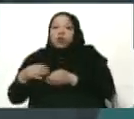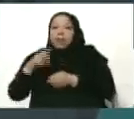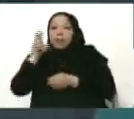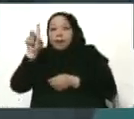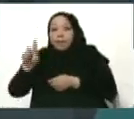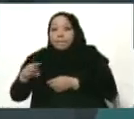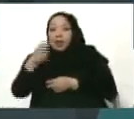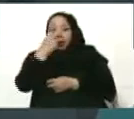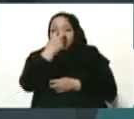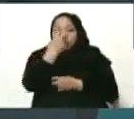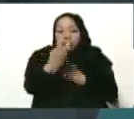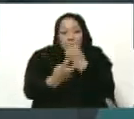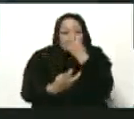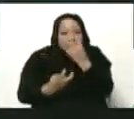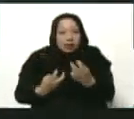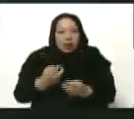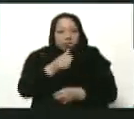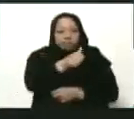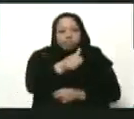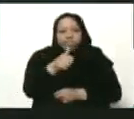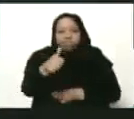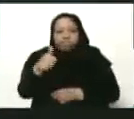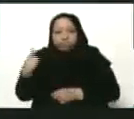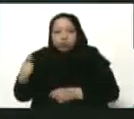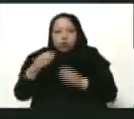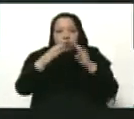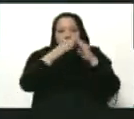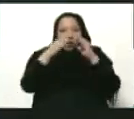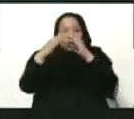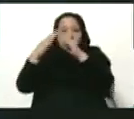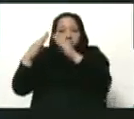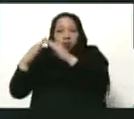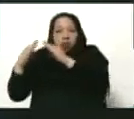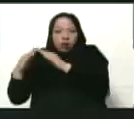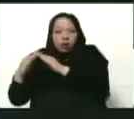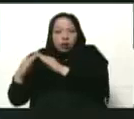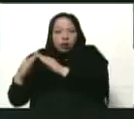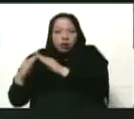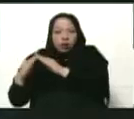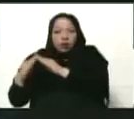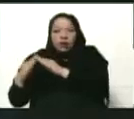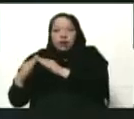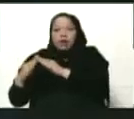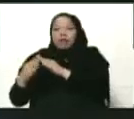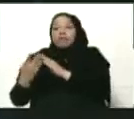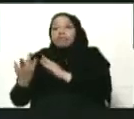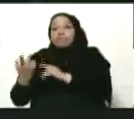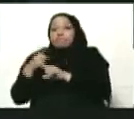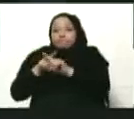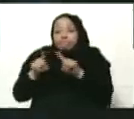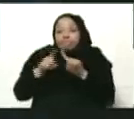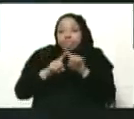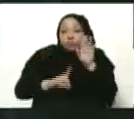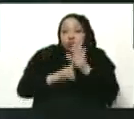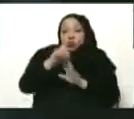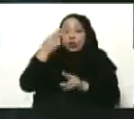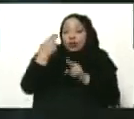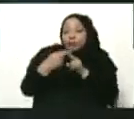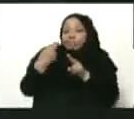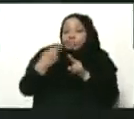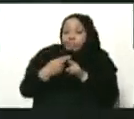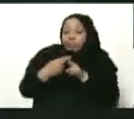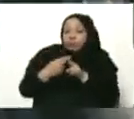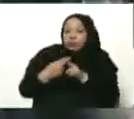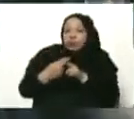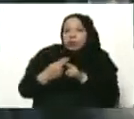Hay que también saber que muchos de estos lugares cercanos a las quebradas están tipificados como zonas de alto riesgo. Bueno, la vicepresidenta de la República ha